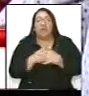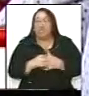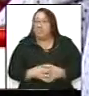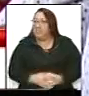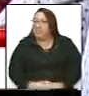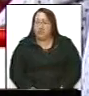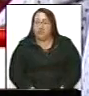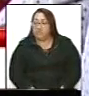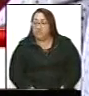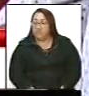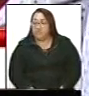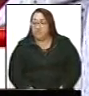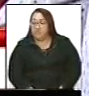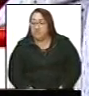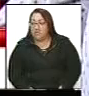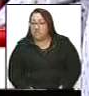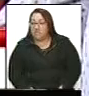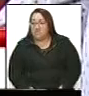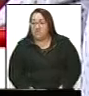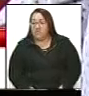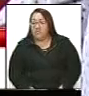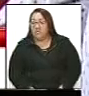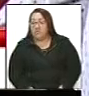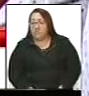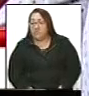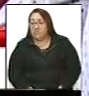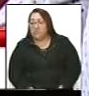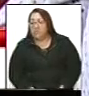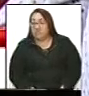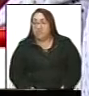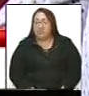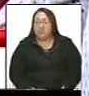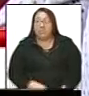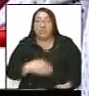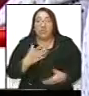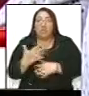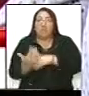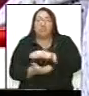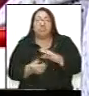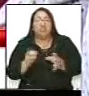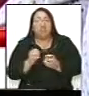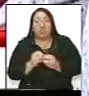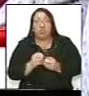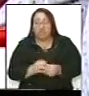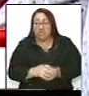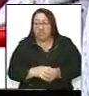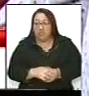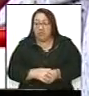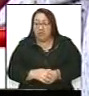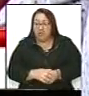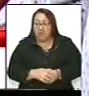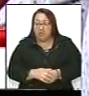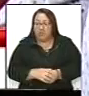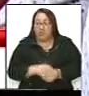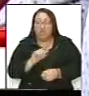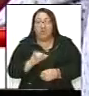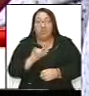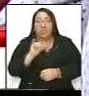ha generado el desorden, como dice el congresista, el caos social en su ciudad,